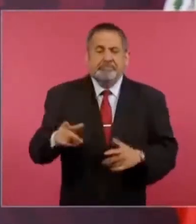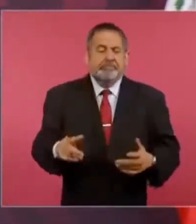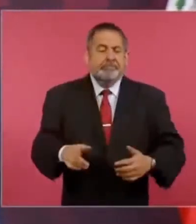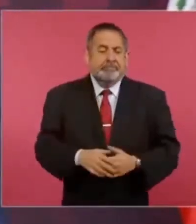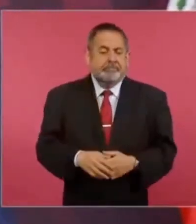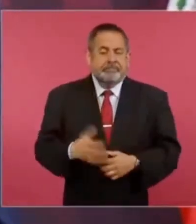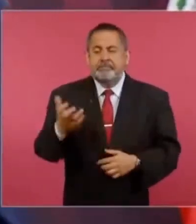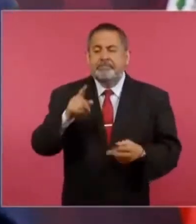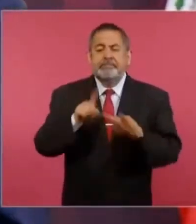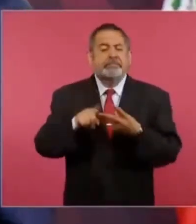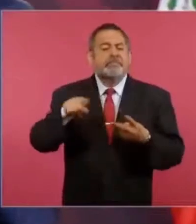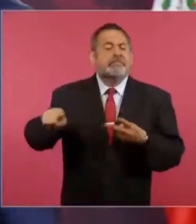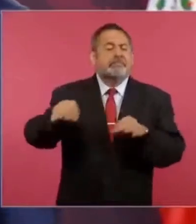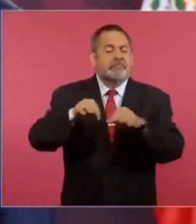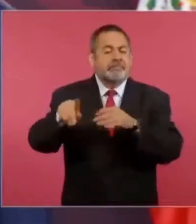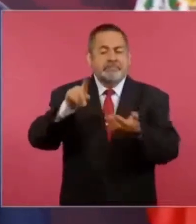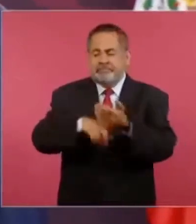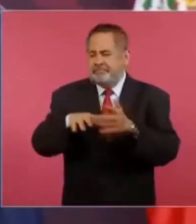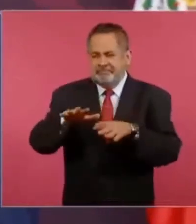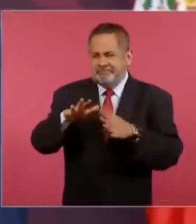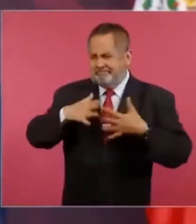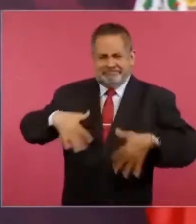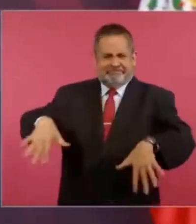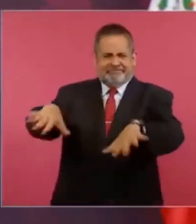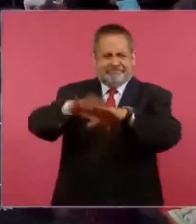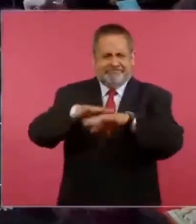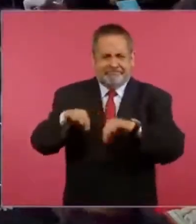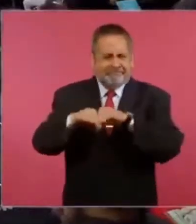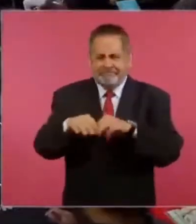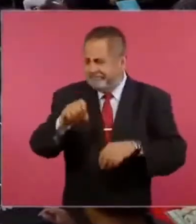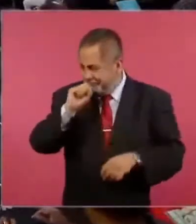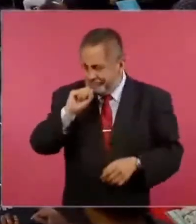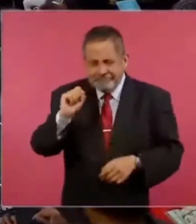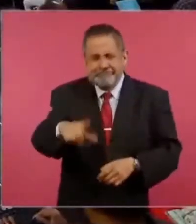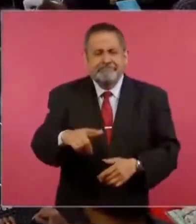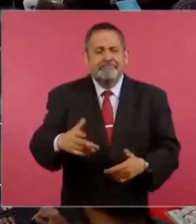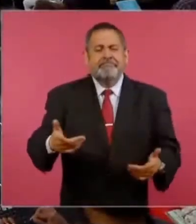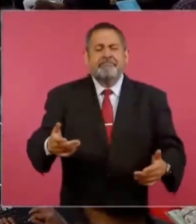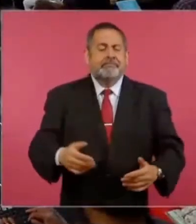¿Qué hicieron con los trabajadores en general?